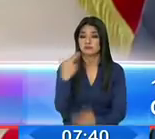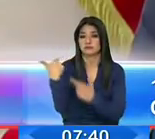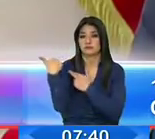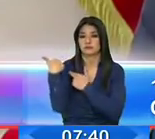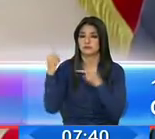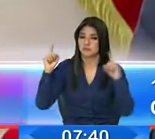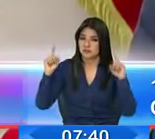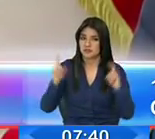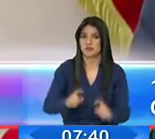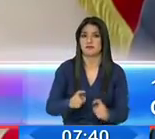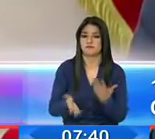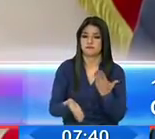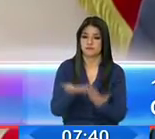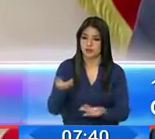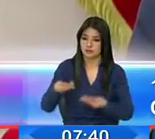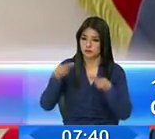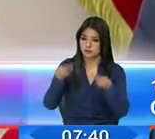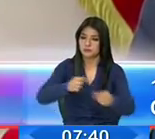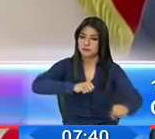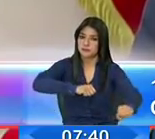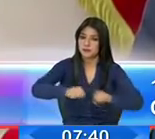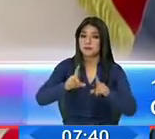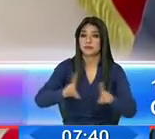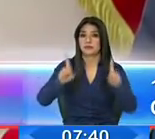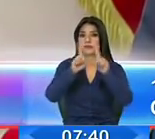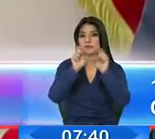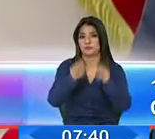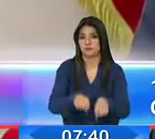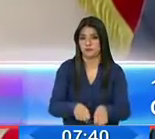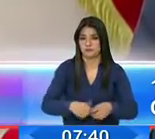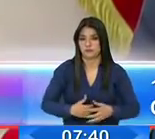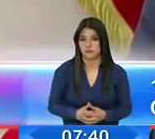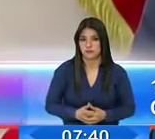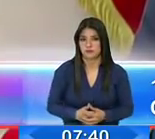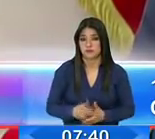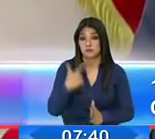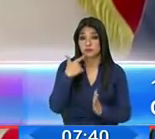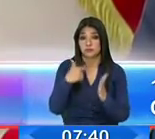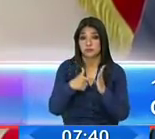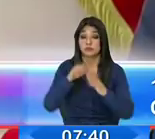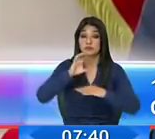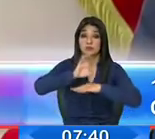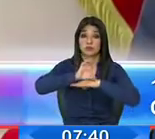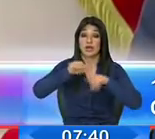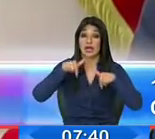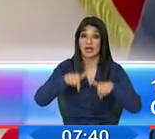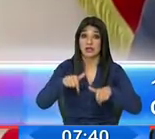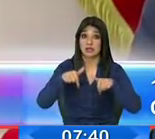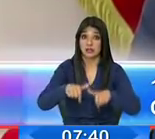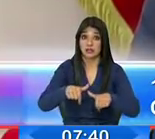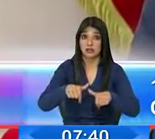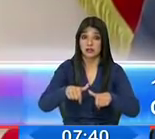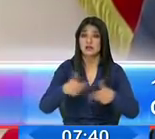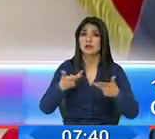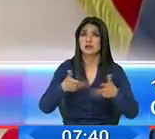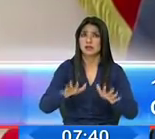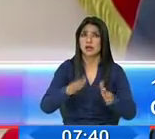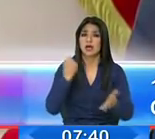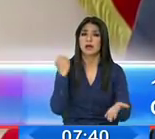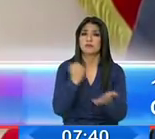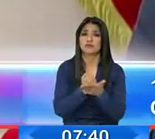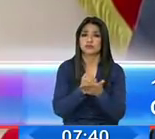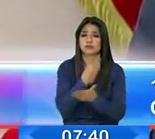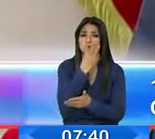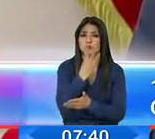deben facilitar la entrega de estos documentos. En el caso de Ecuador, aquí se están emitiendo apostillas